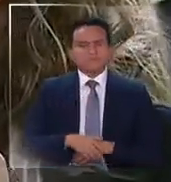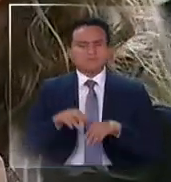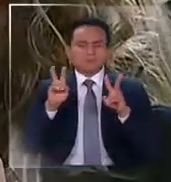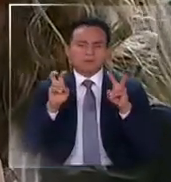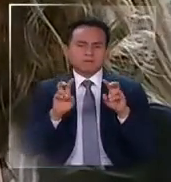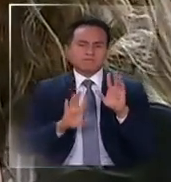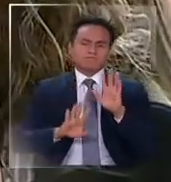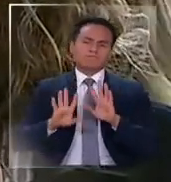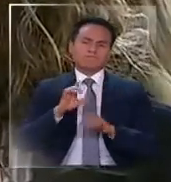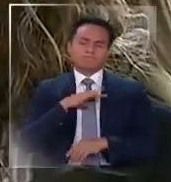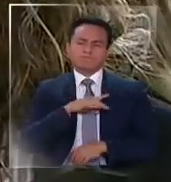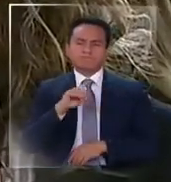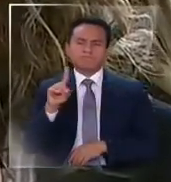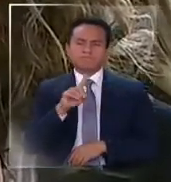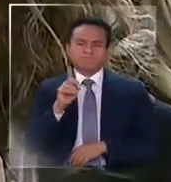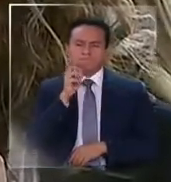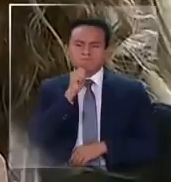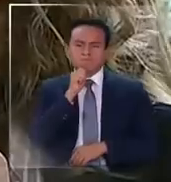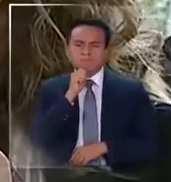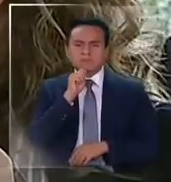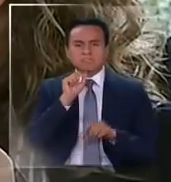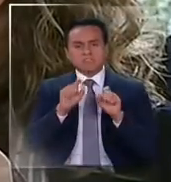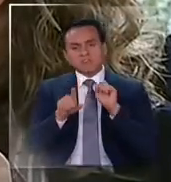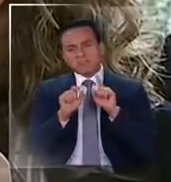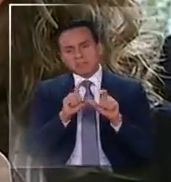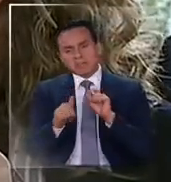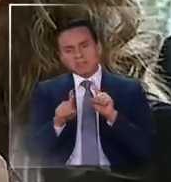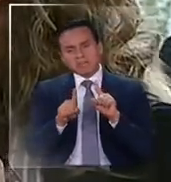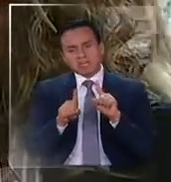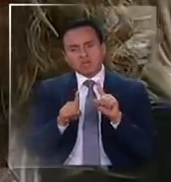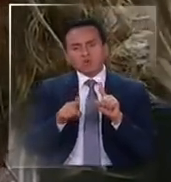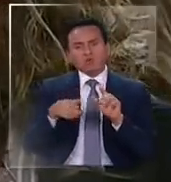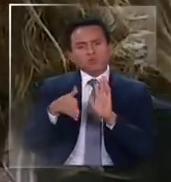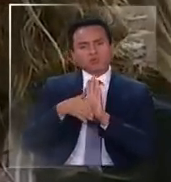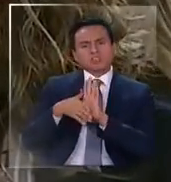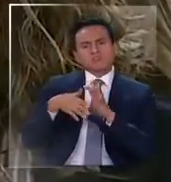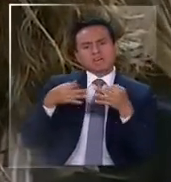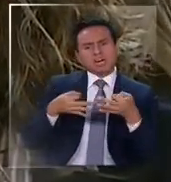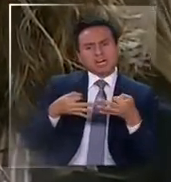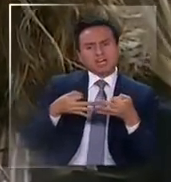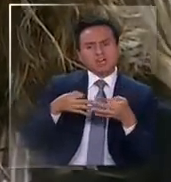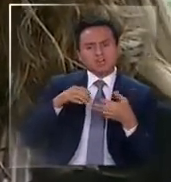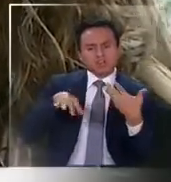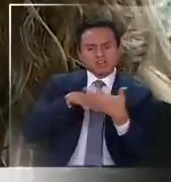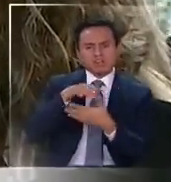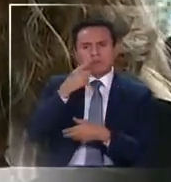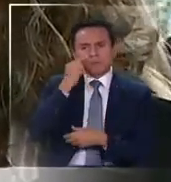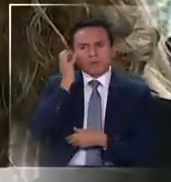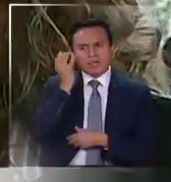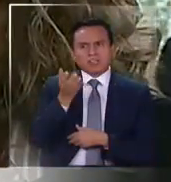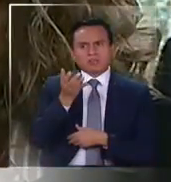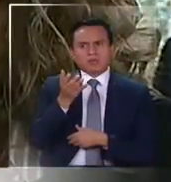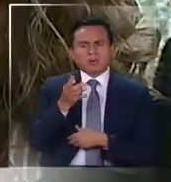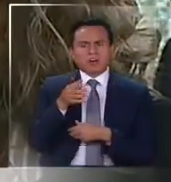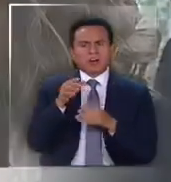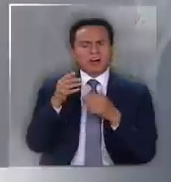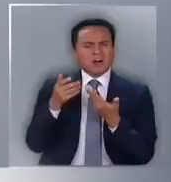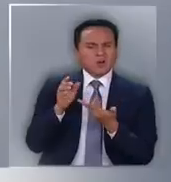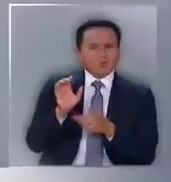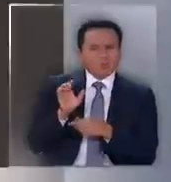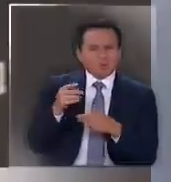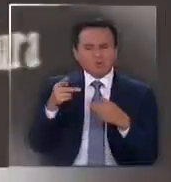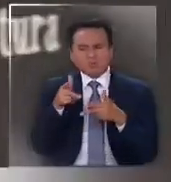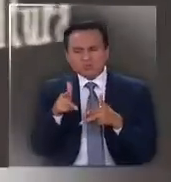pretexto en Chile para defender o justificar la violencia de género, el acoso, la discriminación.